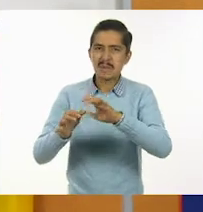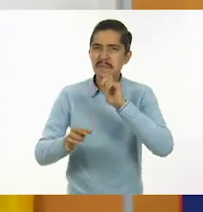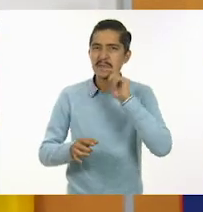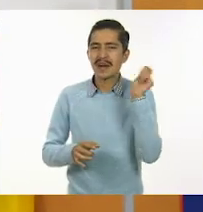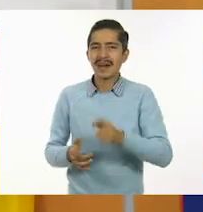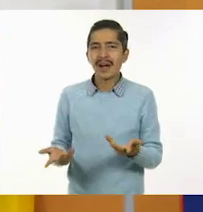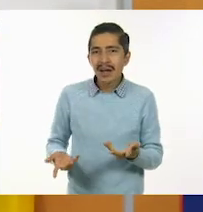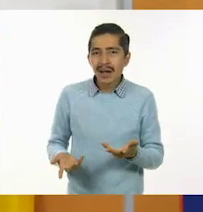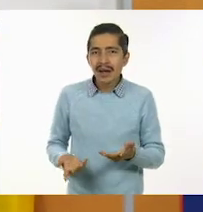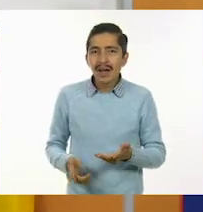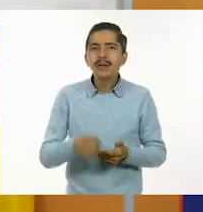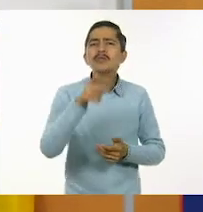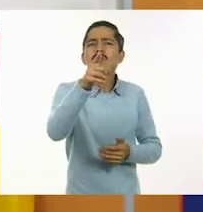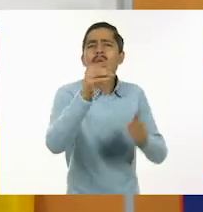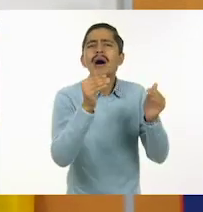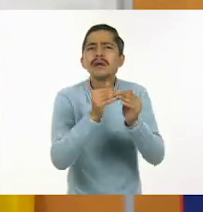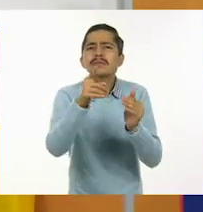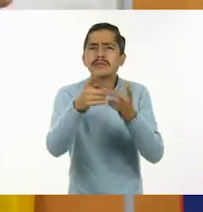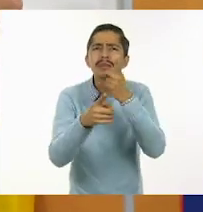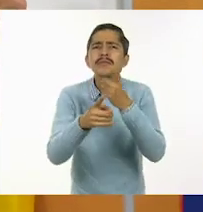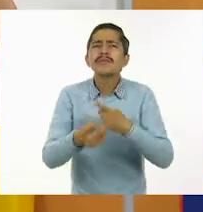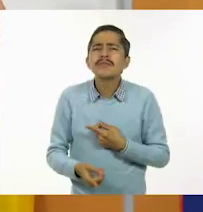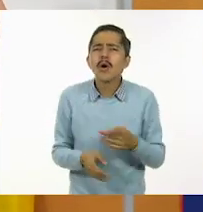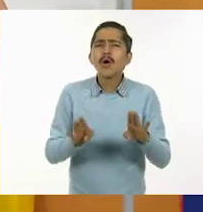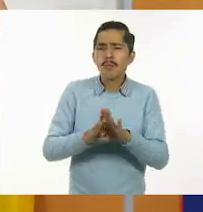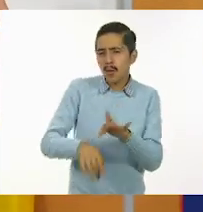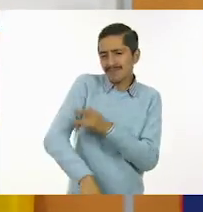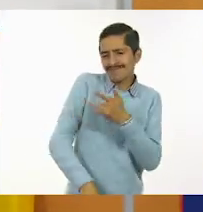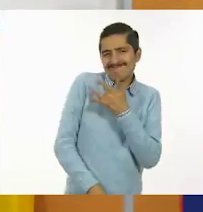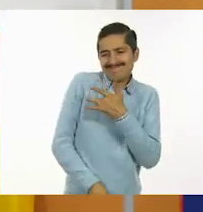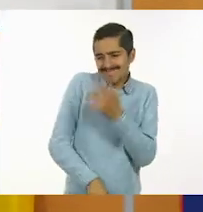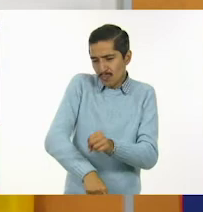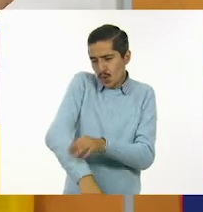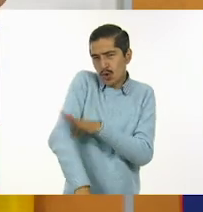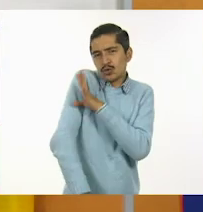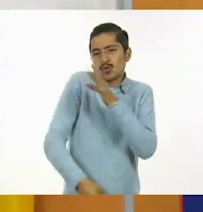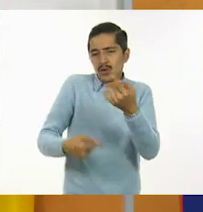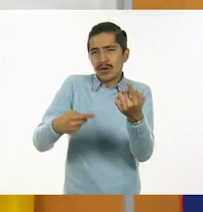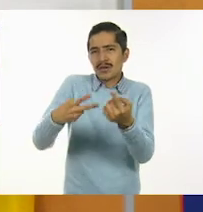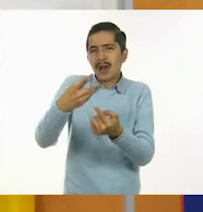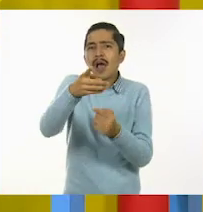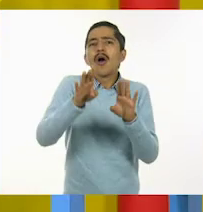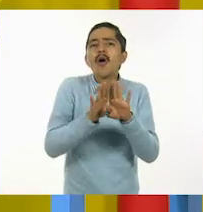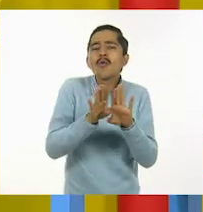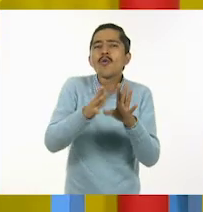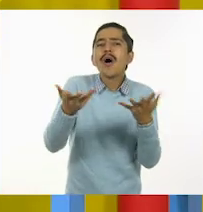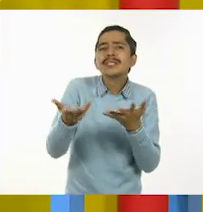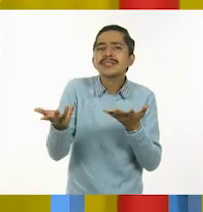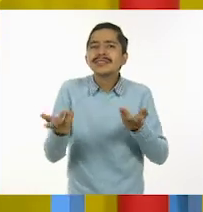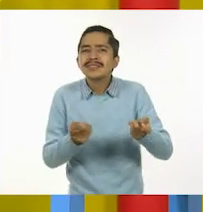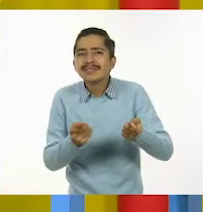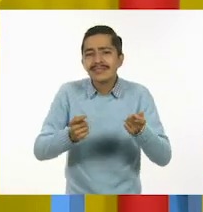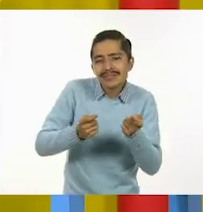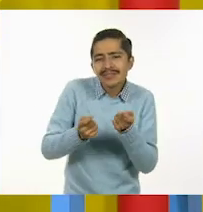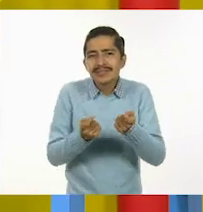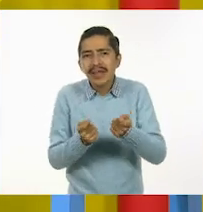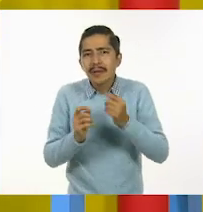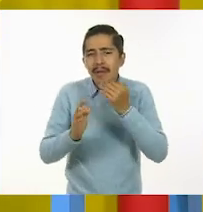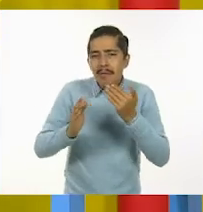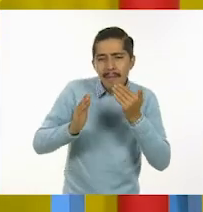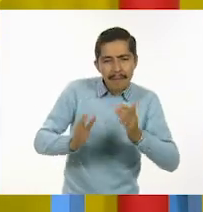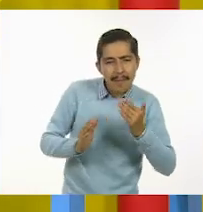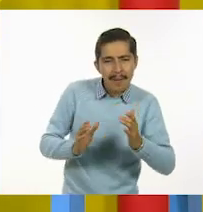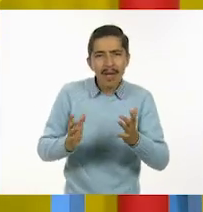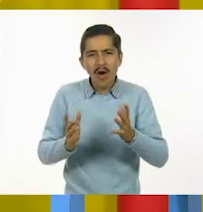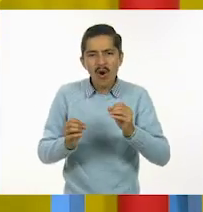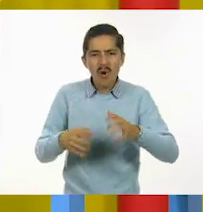ustedes en casa? ¿Qué nos pueden decir del manejo que le han dado últimamente a sus emociones? Y no solo